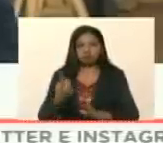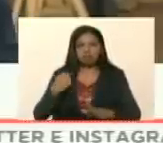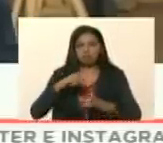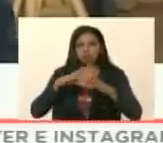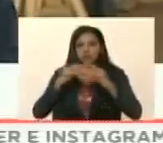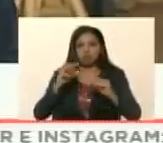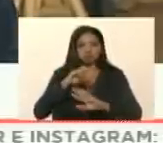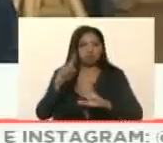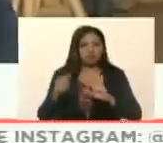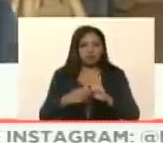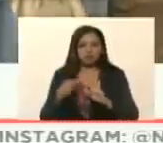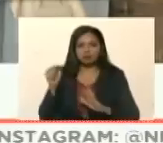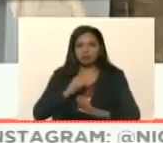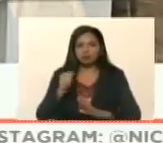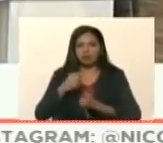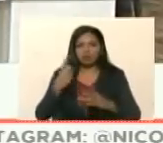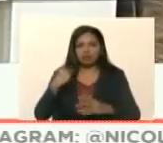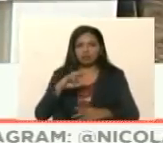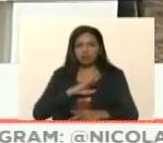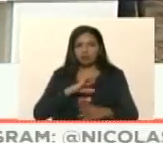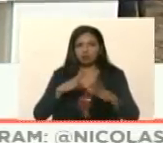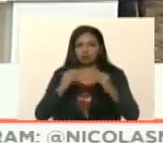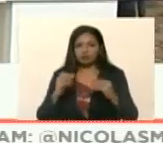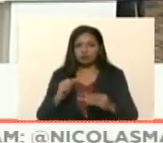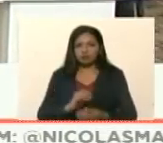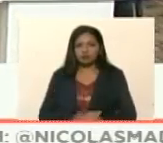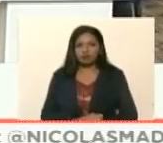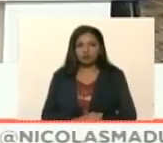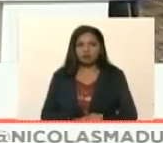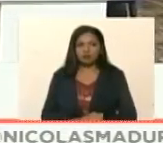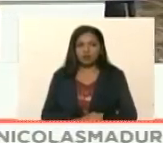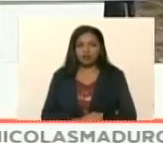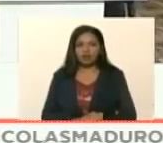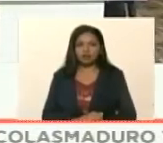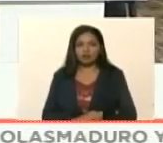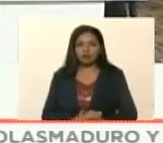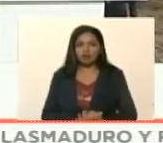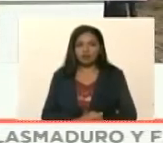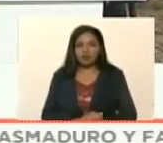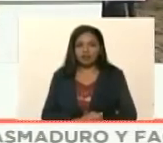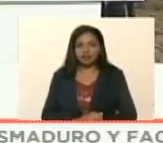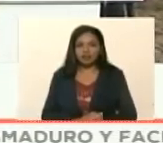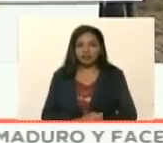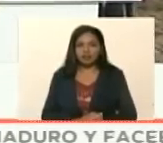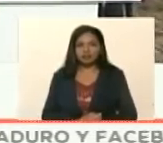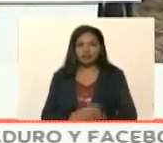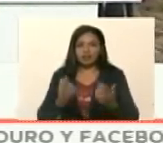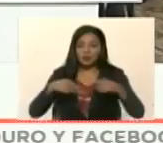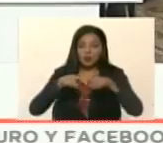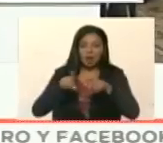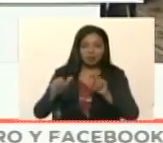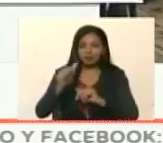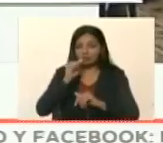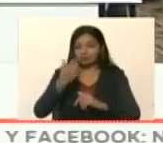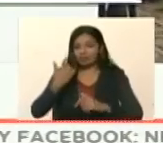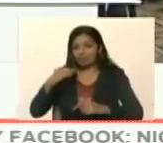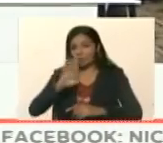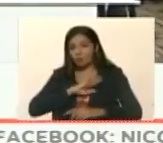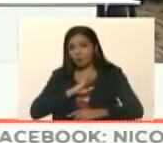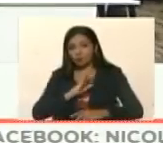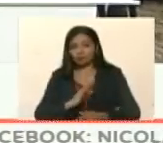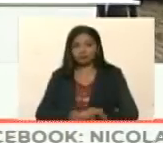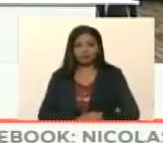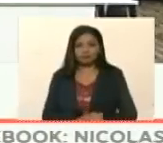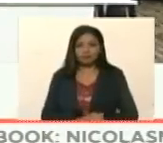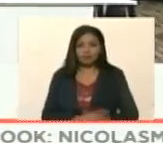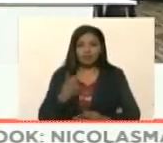Lo tenemos todo, todo lo tenemos, la experiencia la tenemos, las tierras las tenemos, el agua la tenemos.